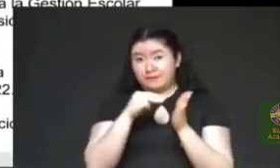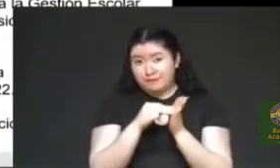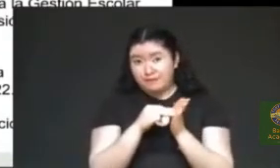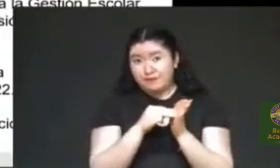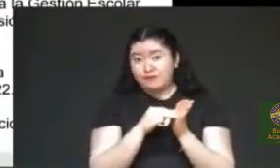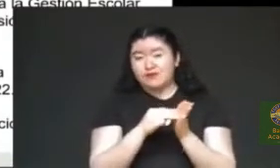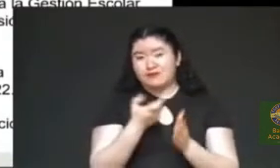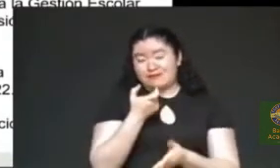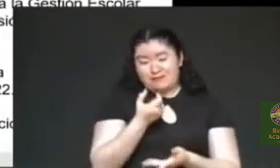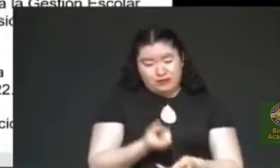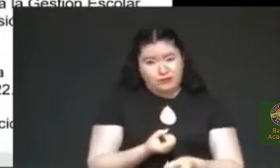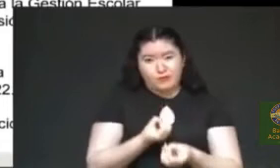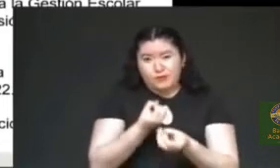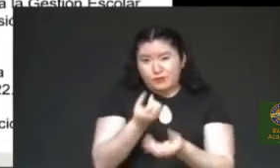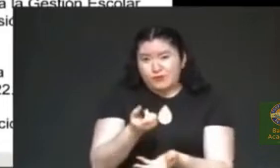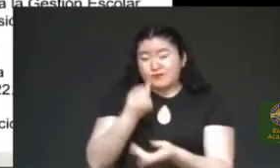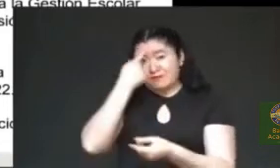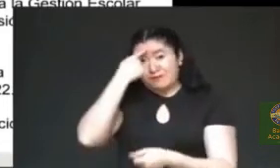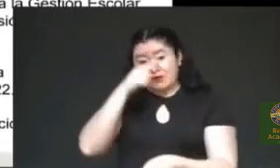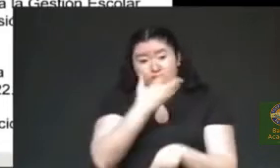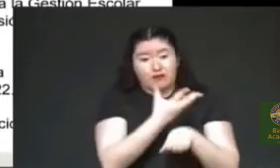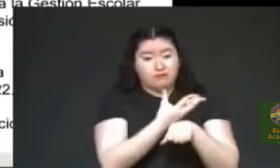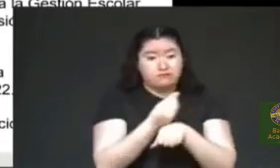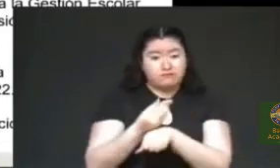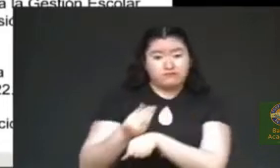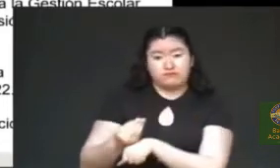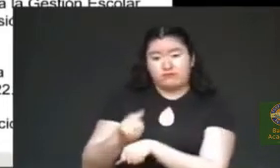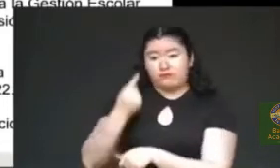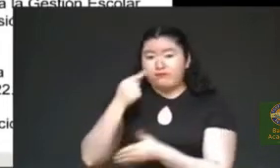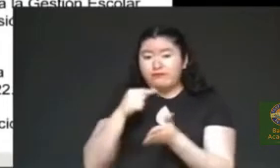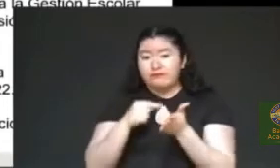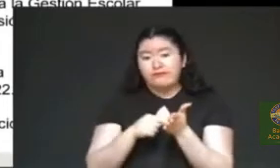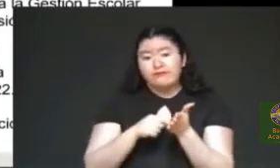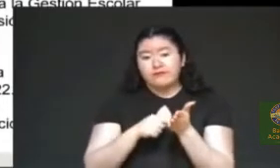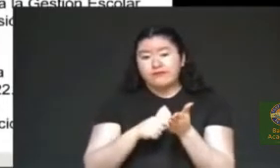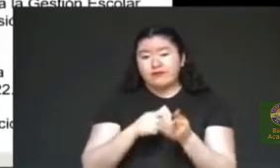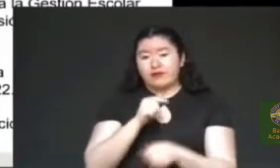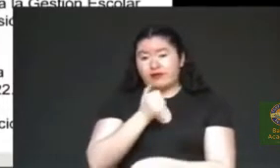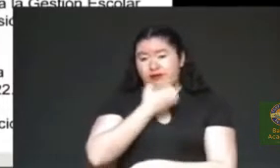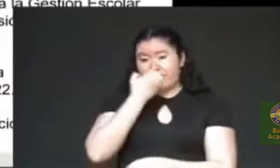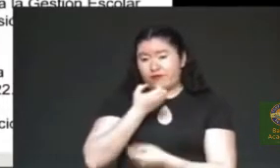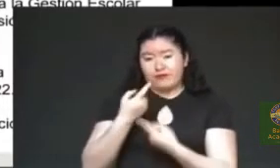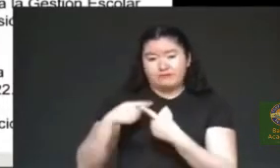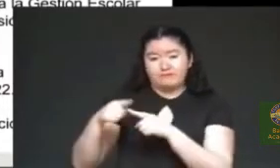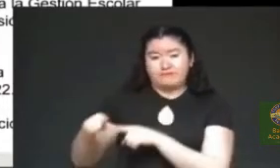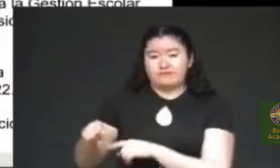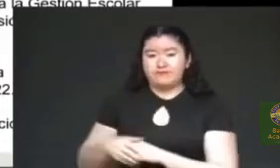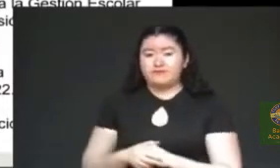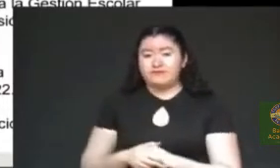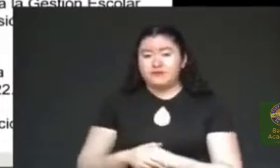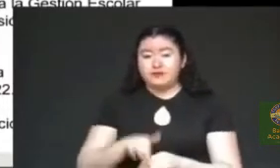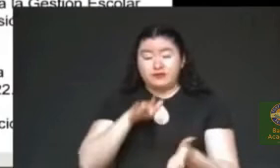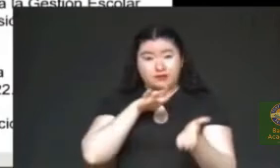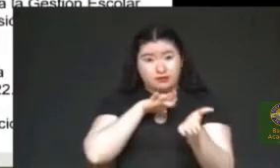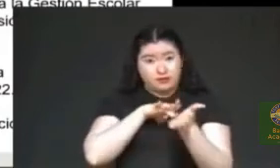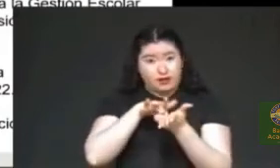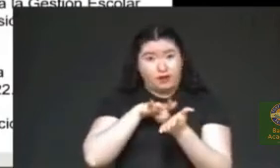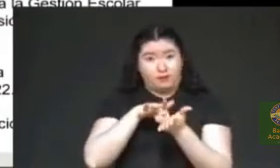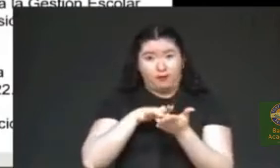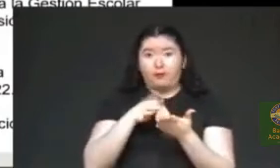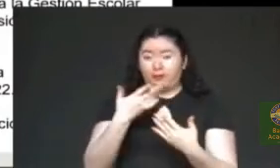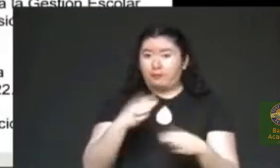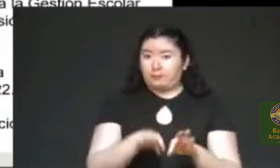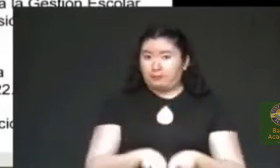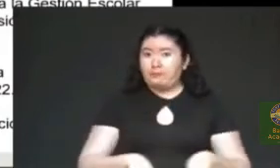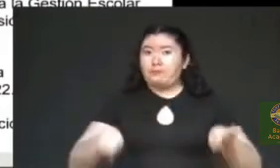1,826 planteles. Esto es algo que nunca se había hecho, es un apoyo a la educación que no tiene